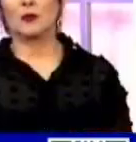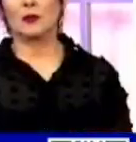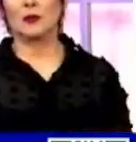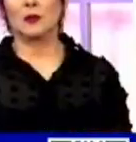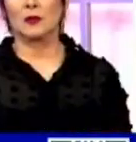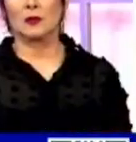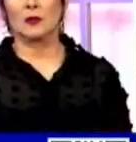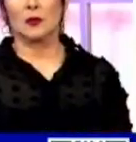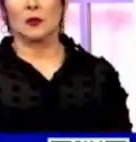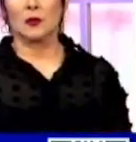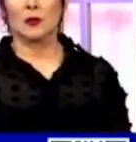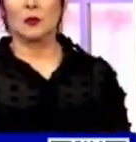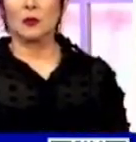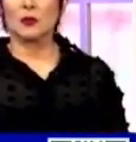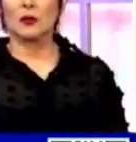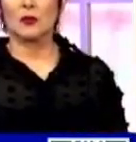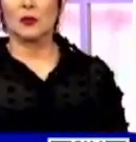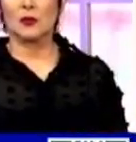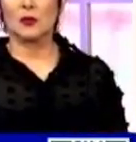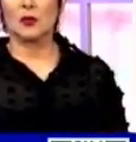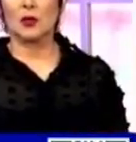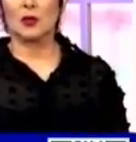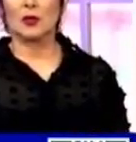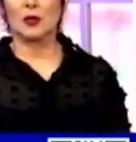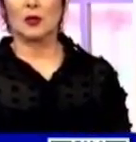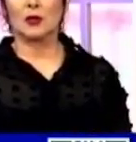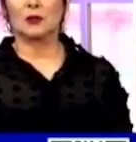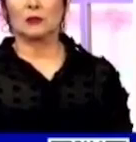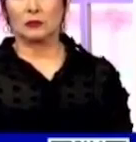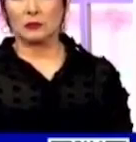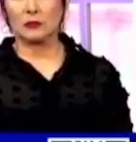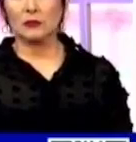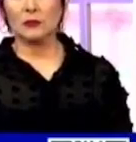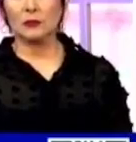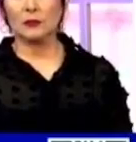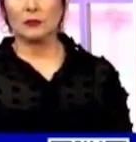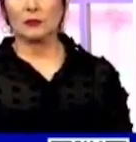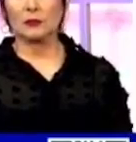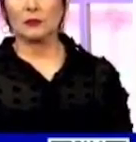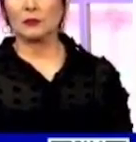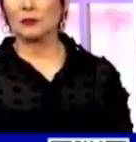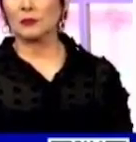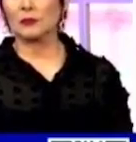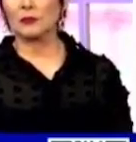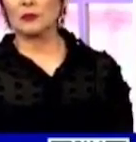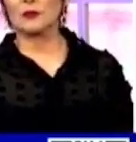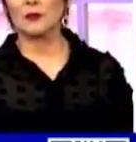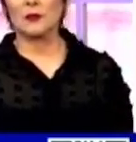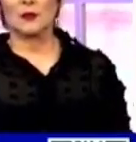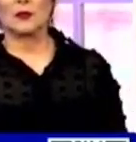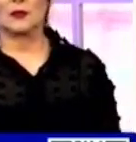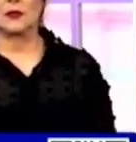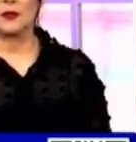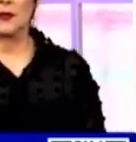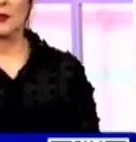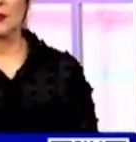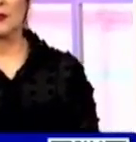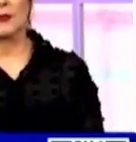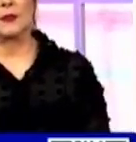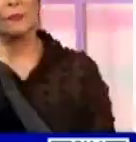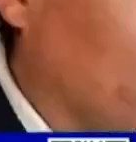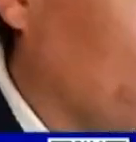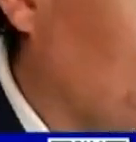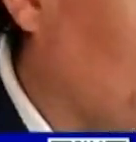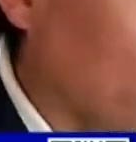por aquí o por abajo no está bien gracias tengo otros compromisos No tengas miedo